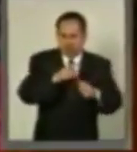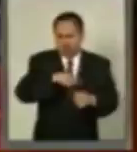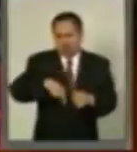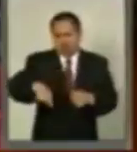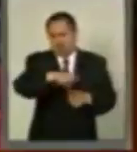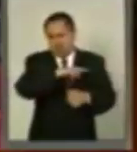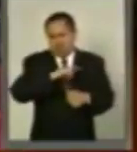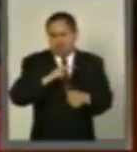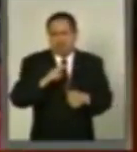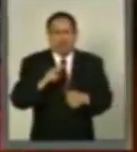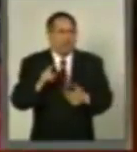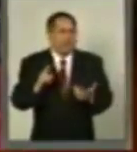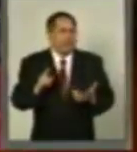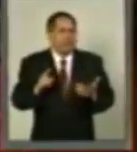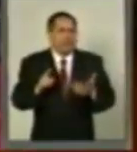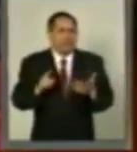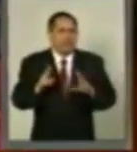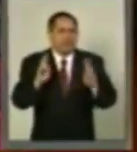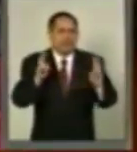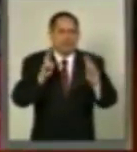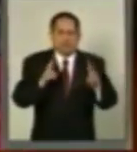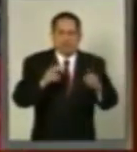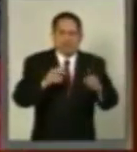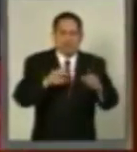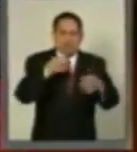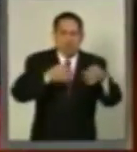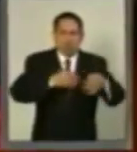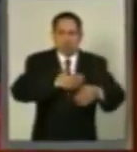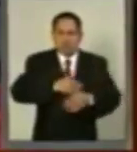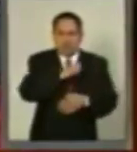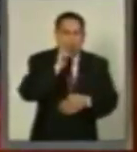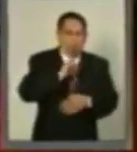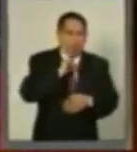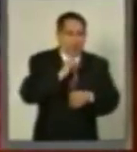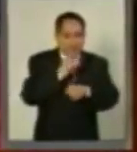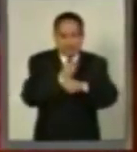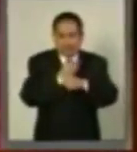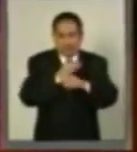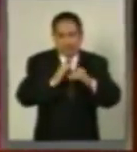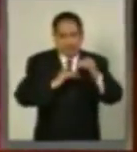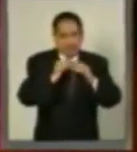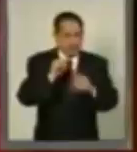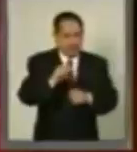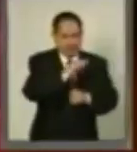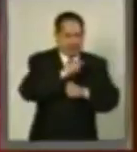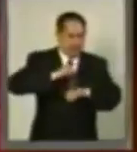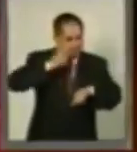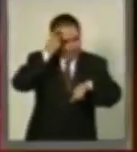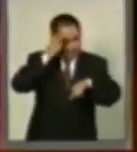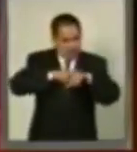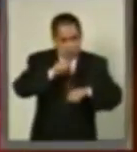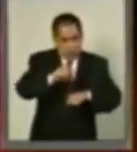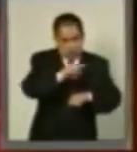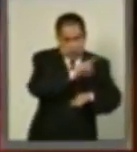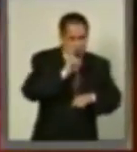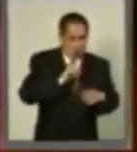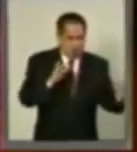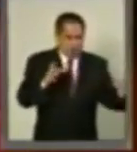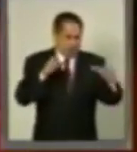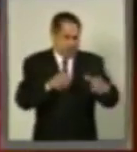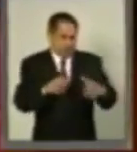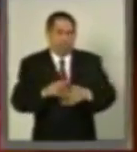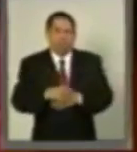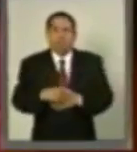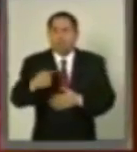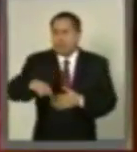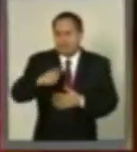centros, de los centros de justicia para las mujeres que se han construido, todas las titulares, y ahí hablábamos sobre